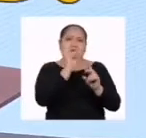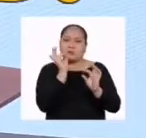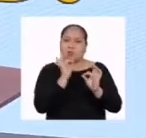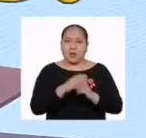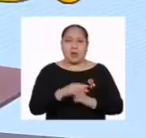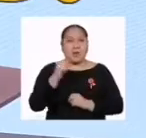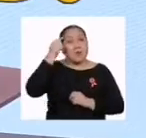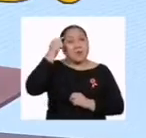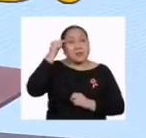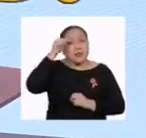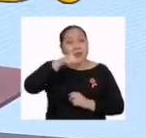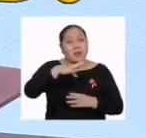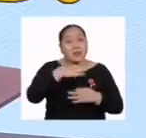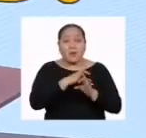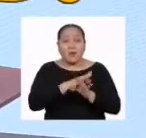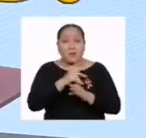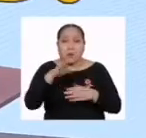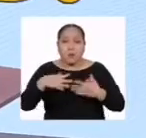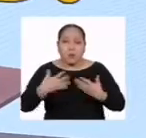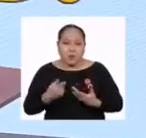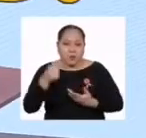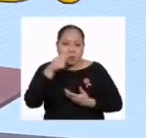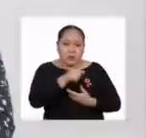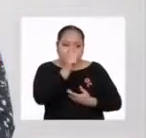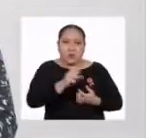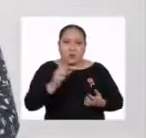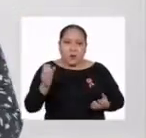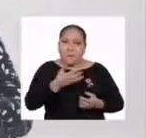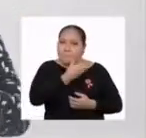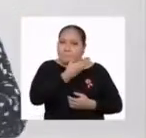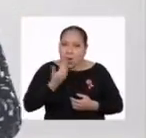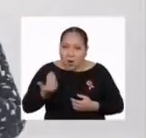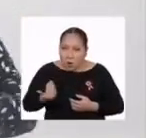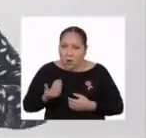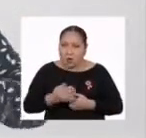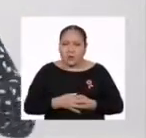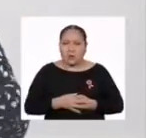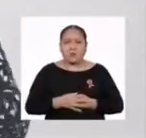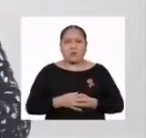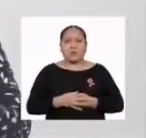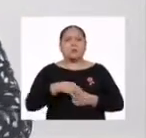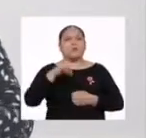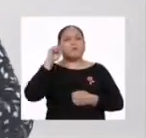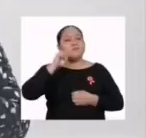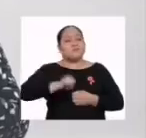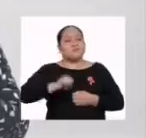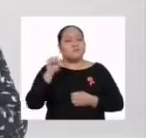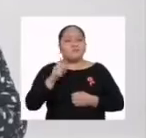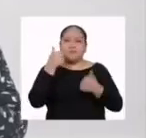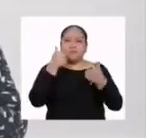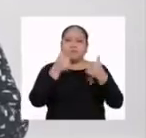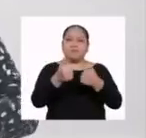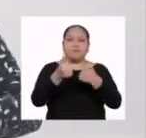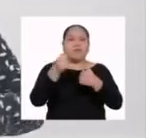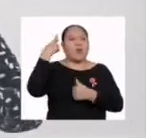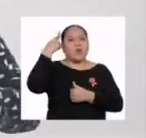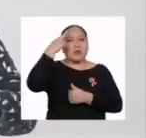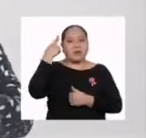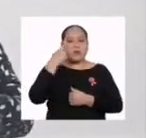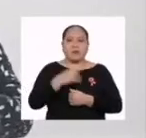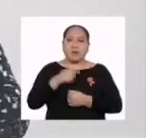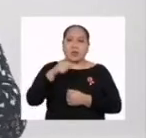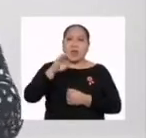esa forma no lograremos que nuestro jugador mejore, ¿no? Así es, muy buena reflexión.